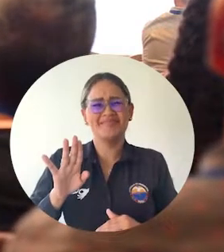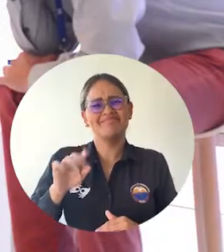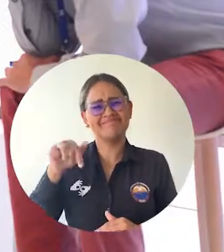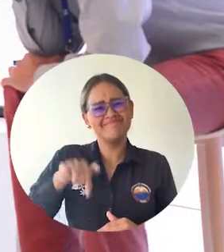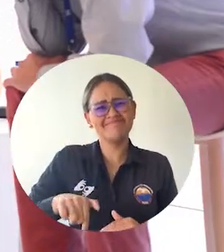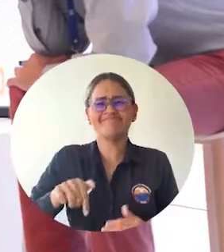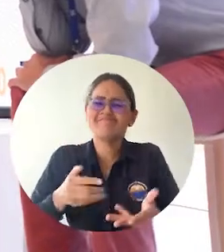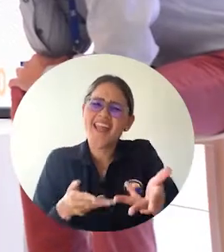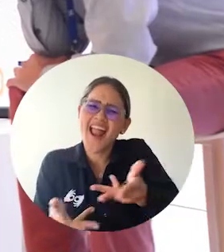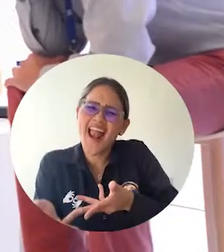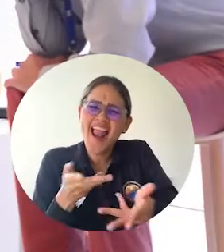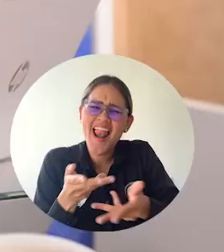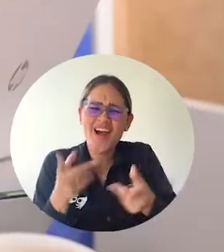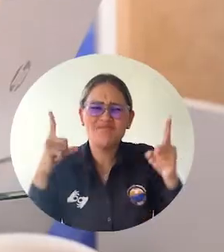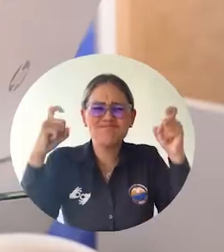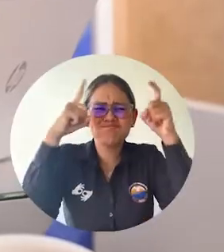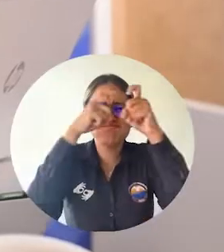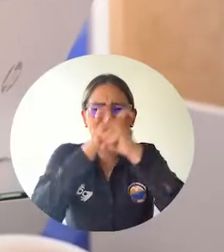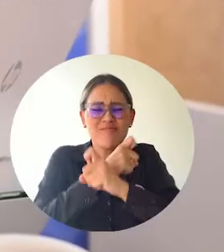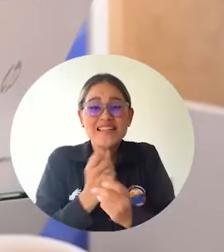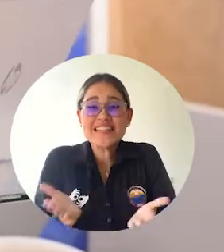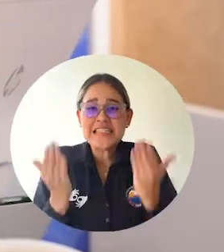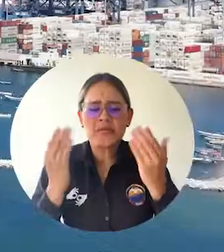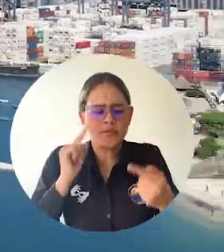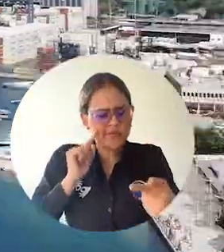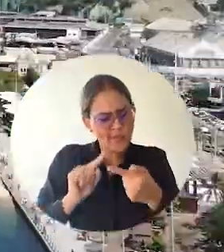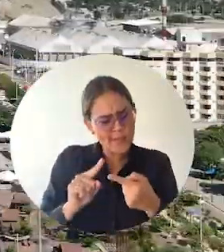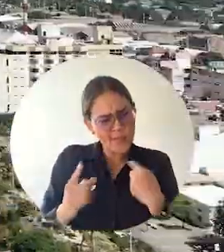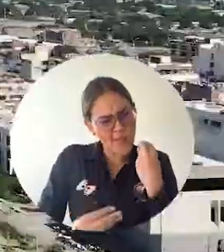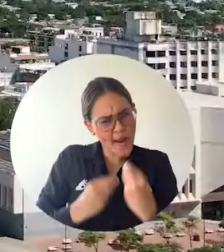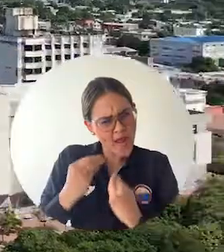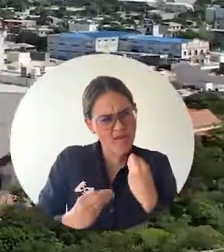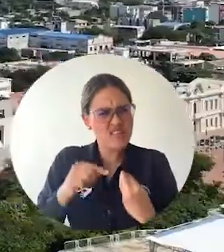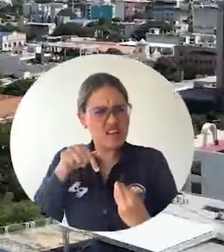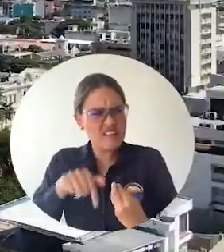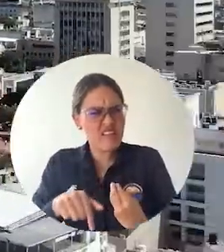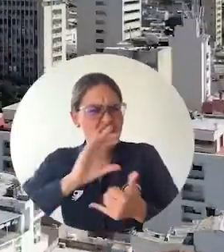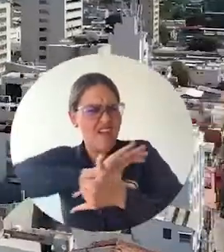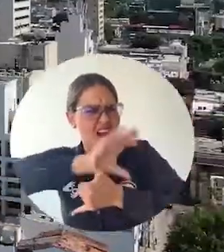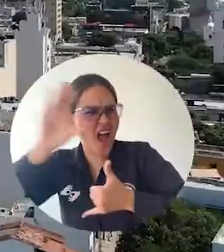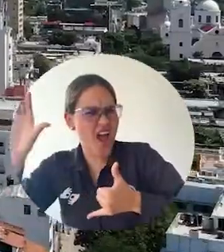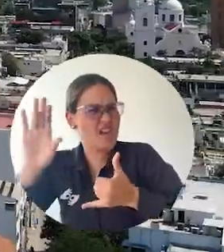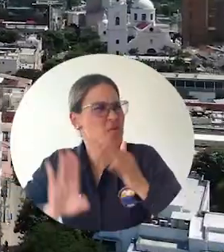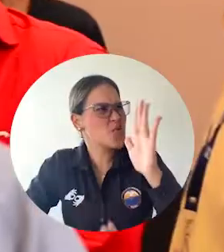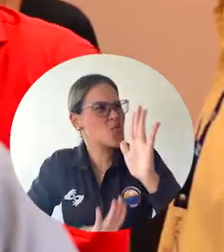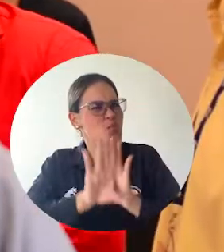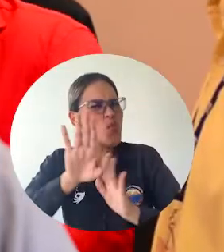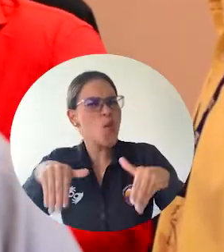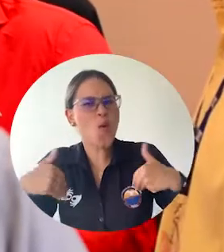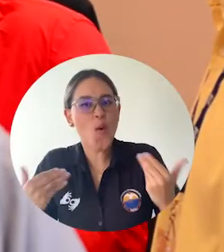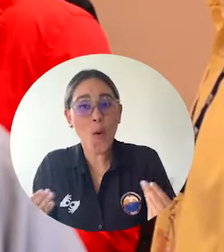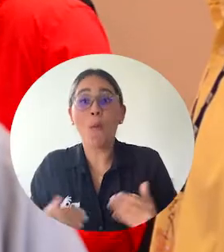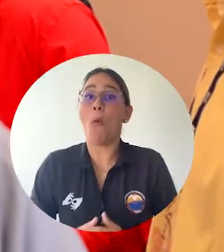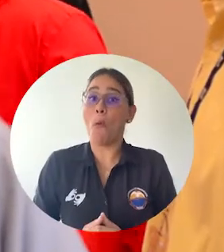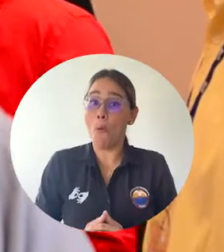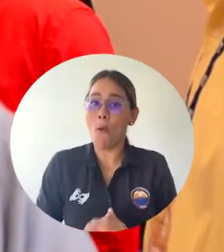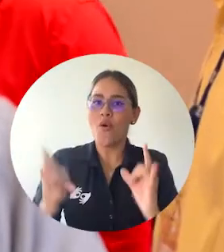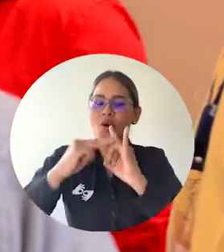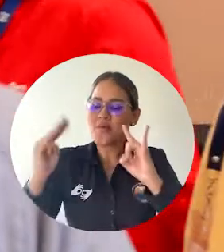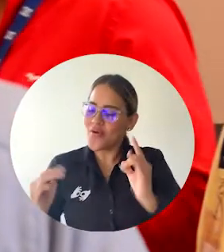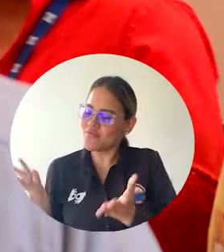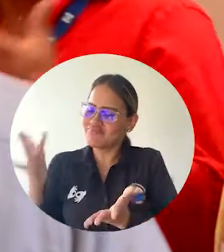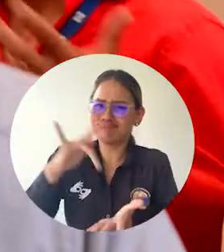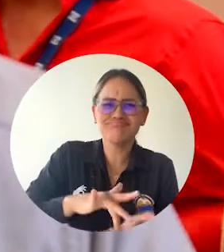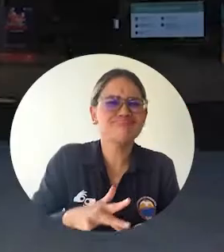con significativas reflexiones y aportes sobre los esfuerzos y desafíos para generar acciones de desarrollo en el Caribe, la Universidad del Magdalena